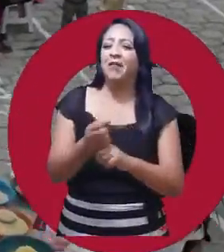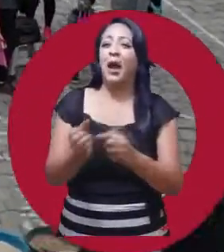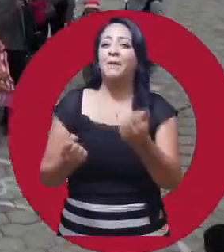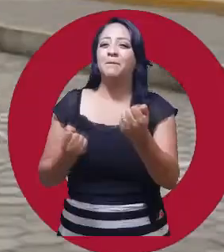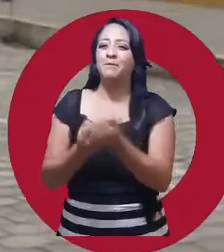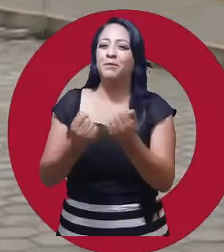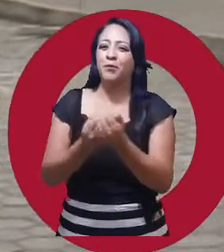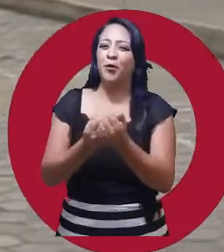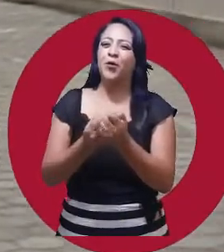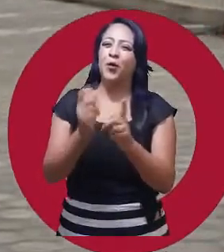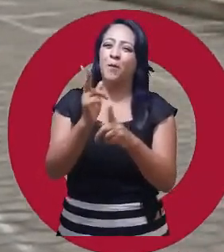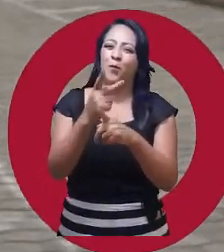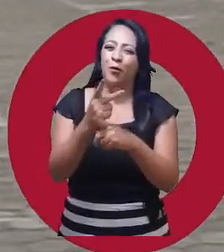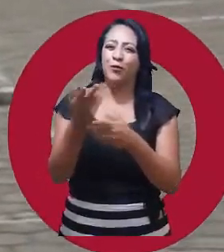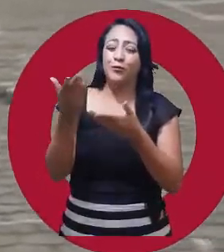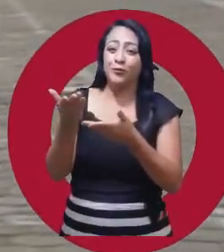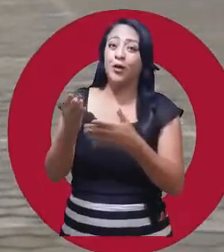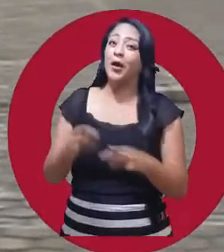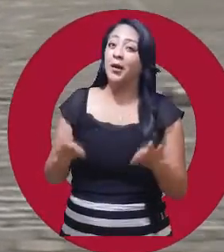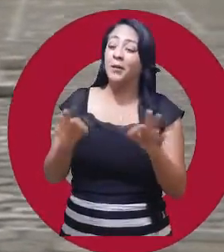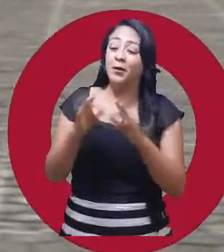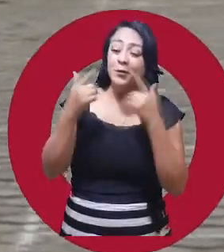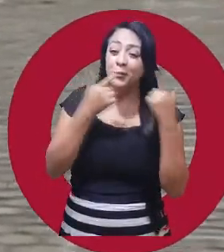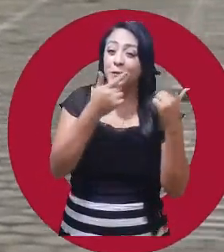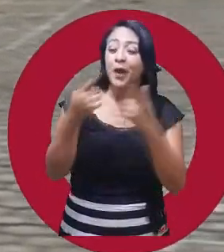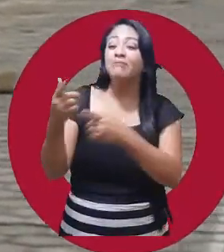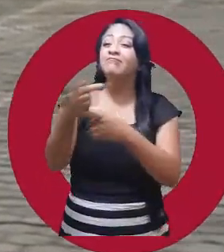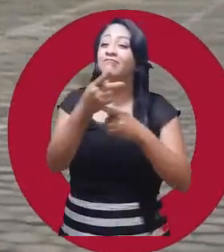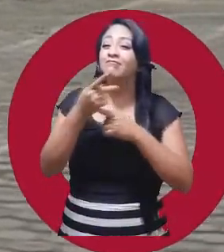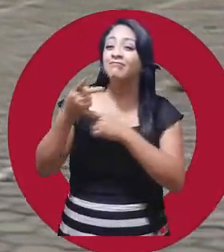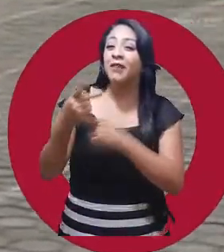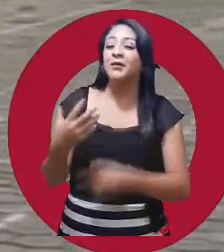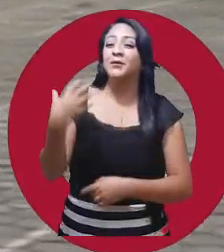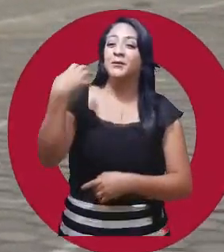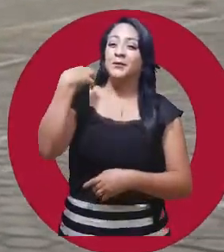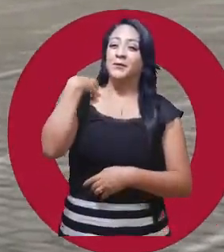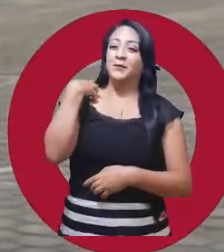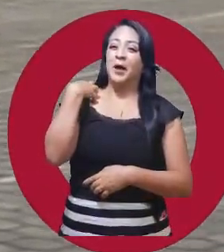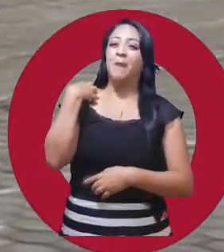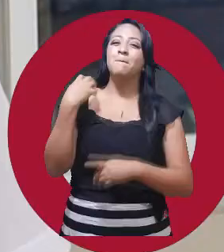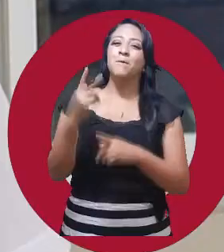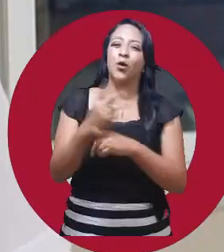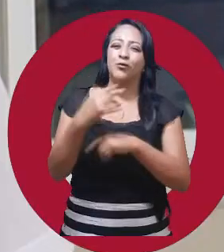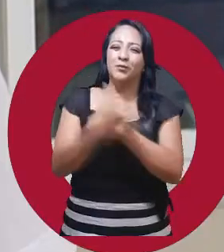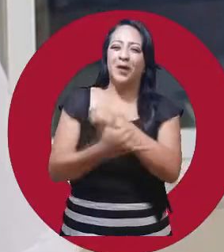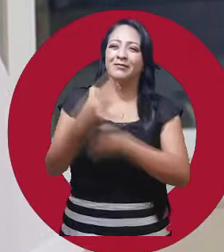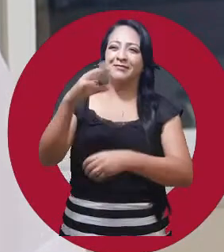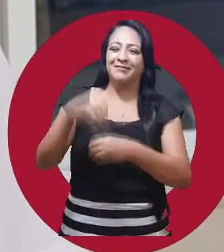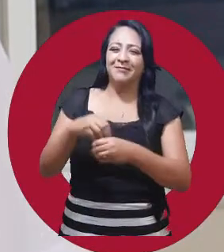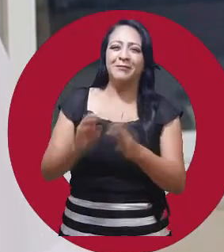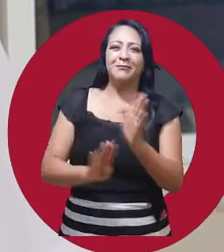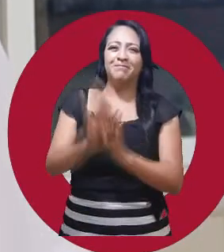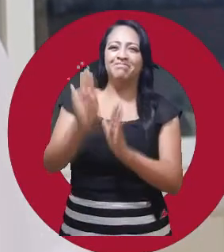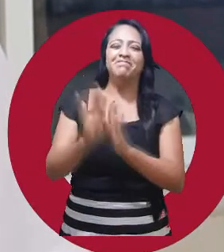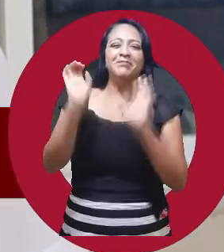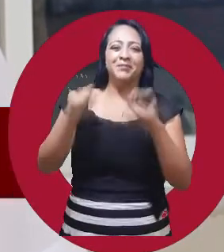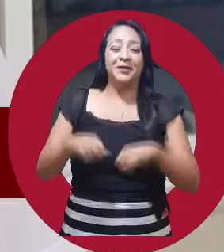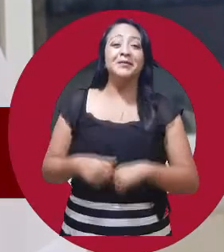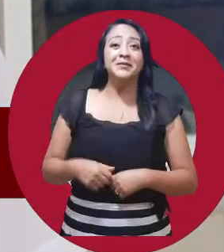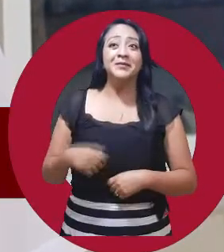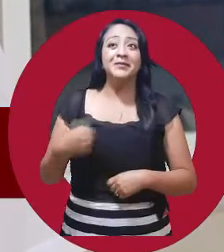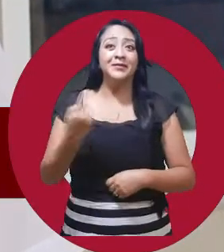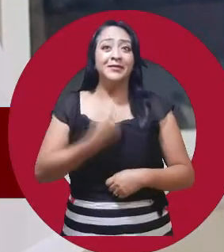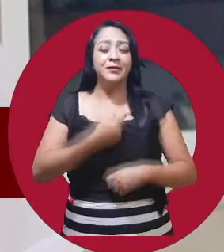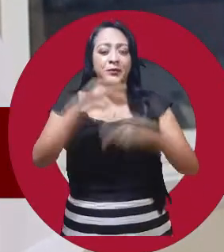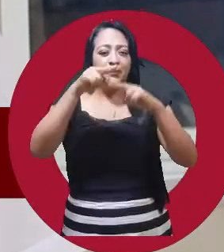sanidad y bienestar animal, sanidad vegetal, con el fin de garantizar la calidad de la producción agropecuaria del país. Ha cumplido todos los